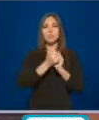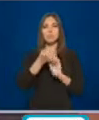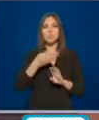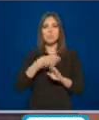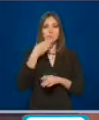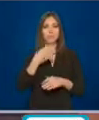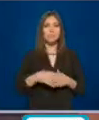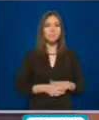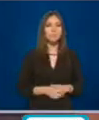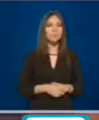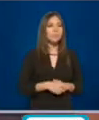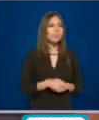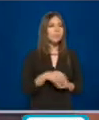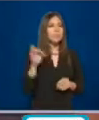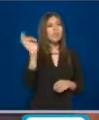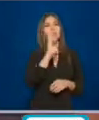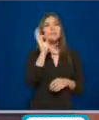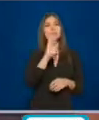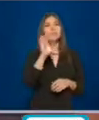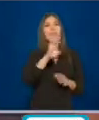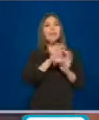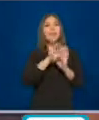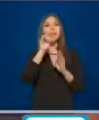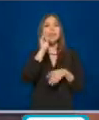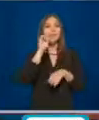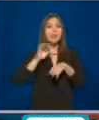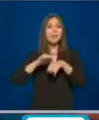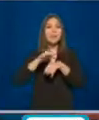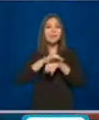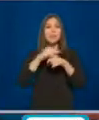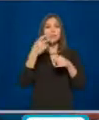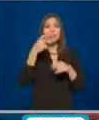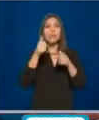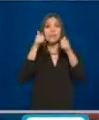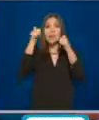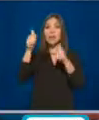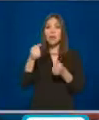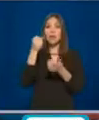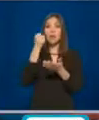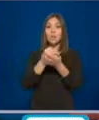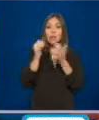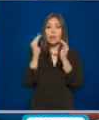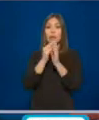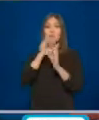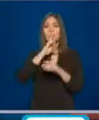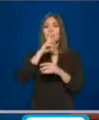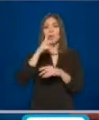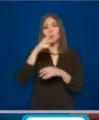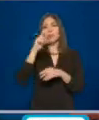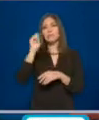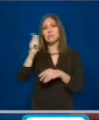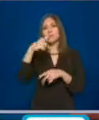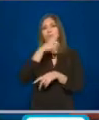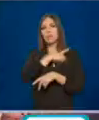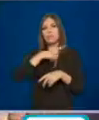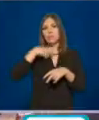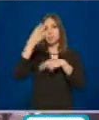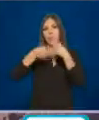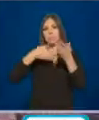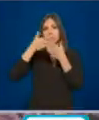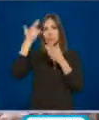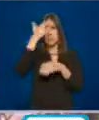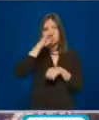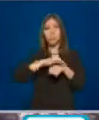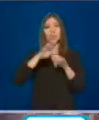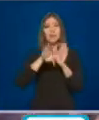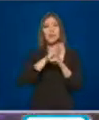cualquier complicación, por ejemplo, las lesiones, haya que quedarnos en casa. Lo ideal sería ir al médico porque... Sí, exactamente. Si pasan 3 días